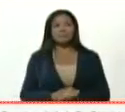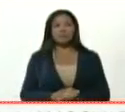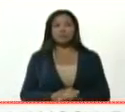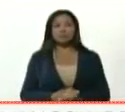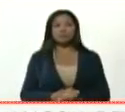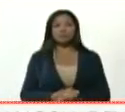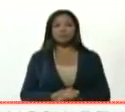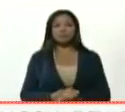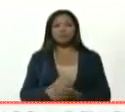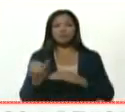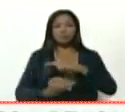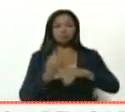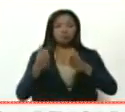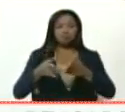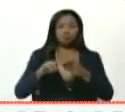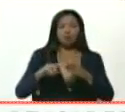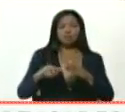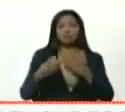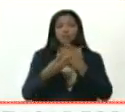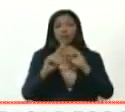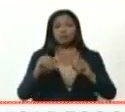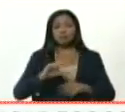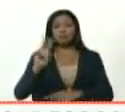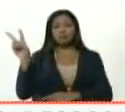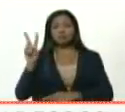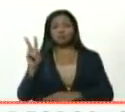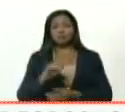la institucionalidad democrática de Venezuela,